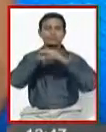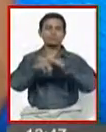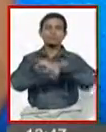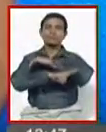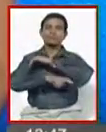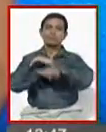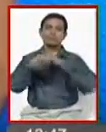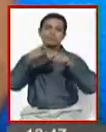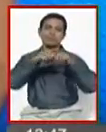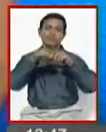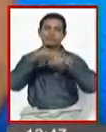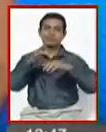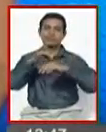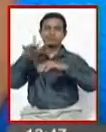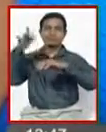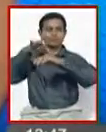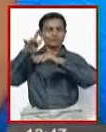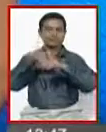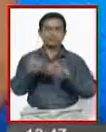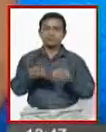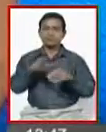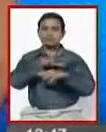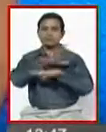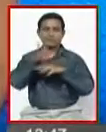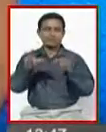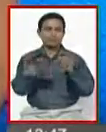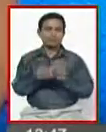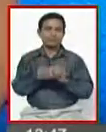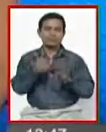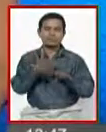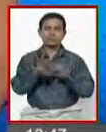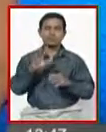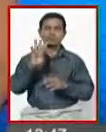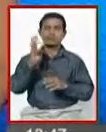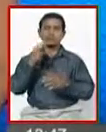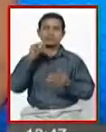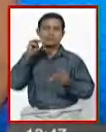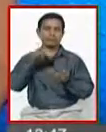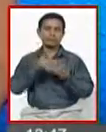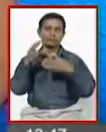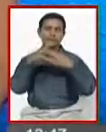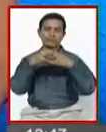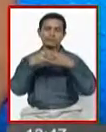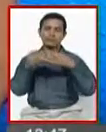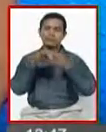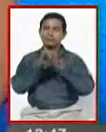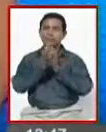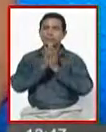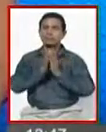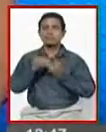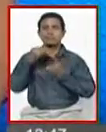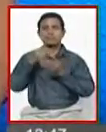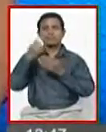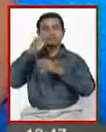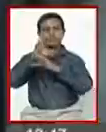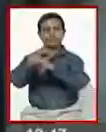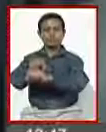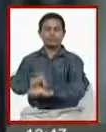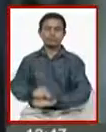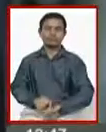a robar a varias joyerías. El monto alcanzaría cerca a los $4,000 y se está pidiendo recompensa por su